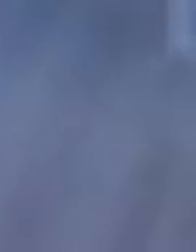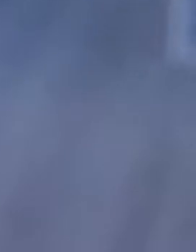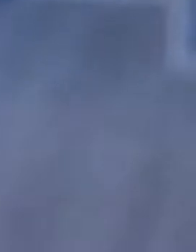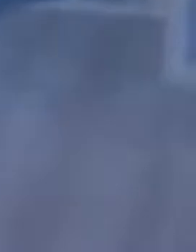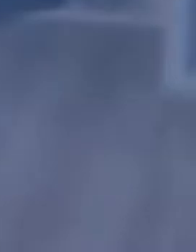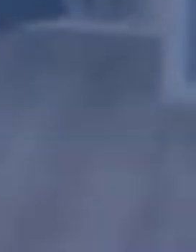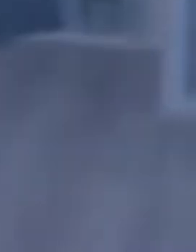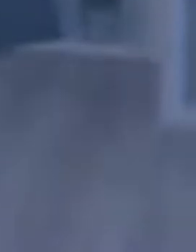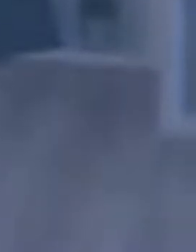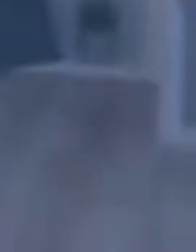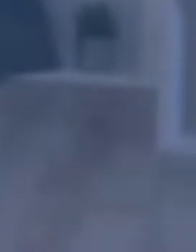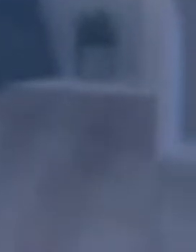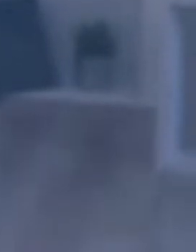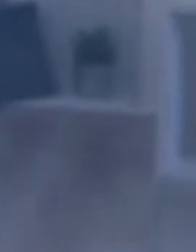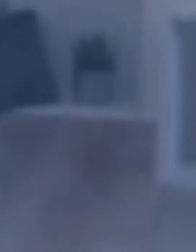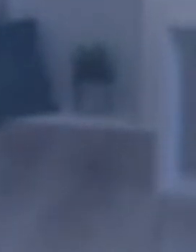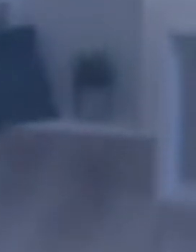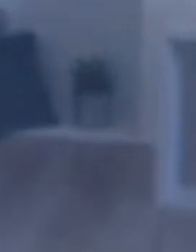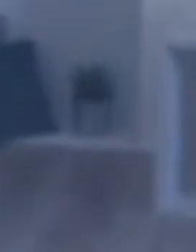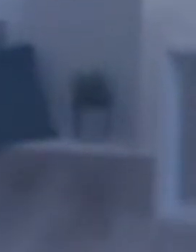debemos reinventar por completo.